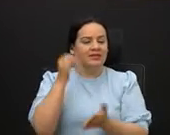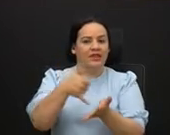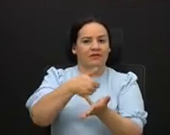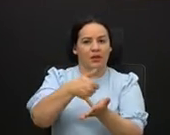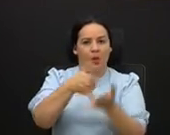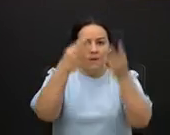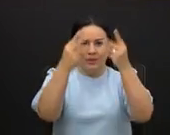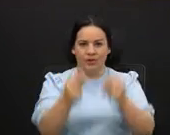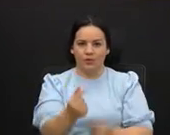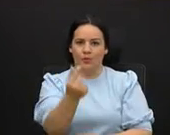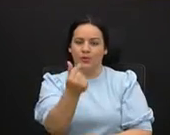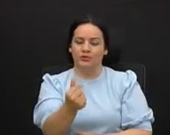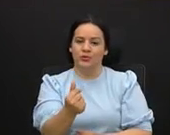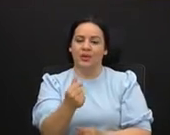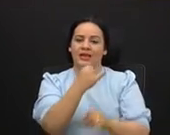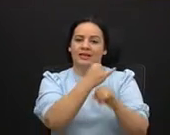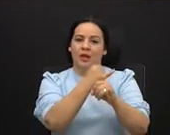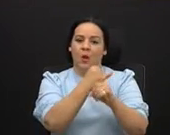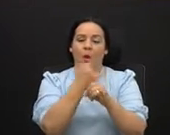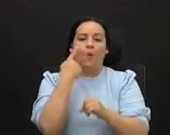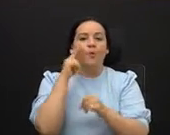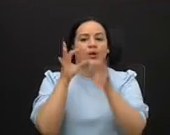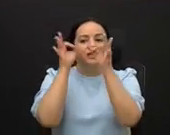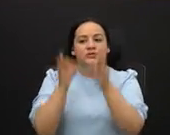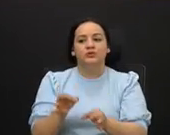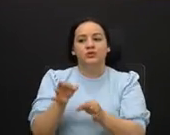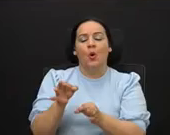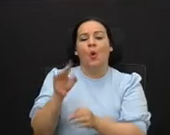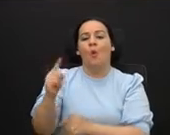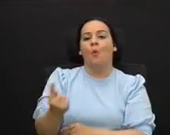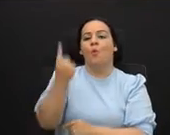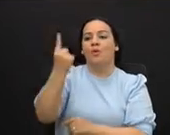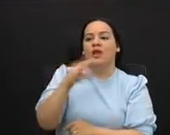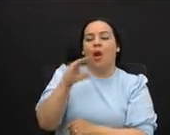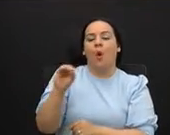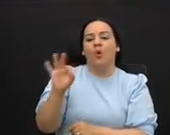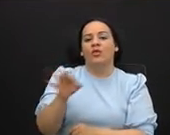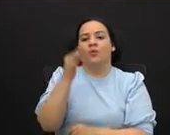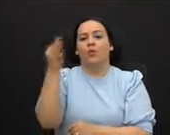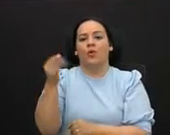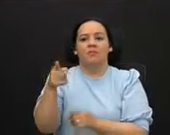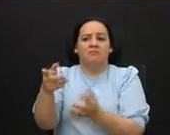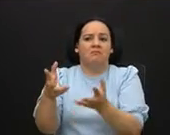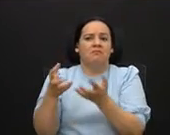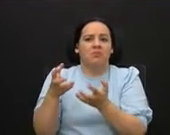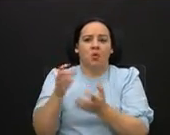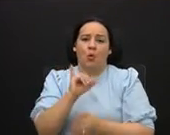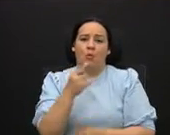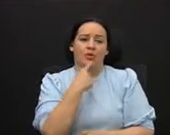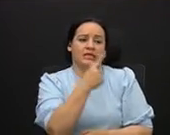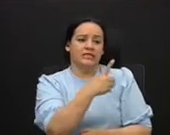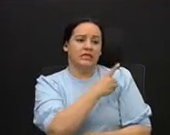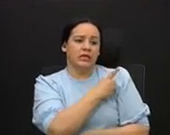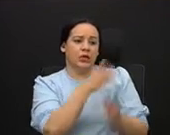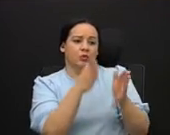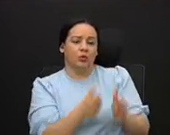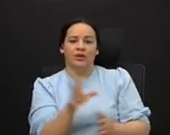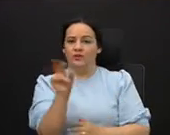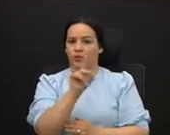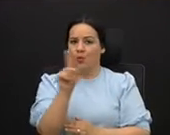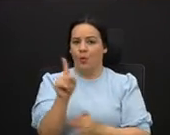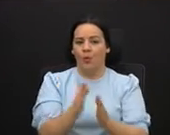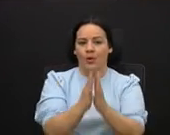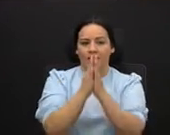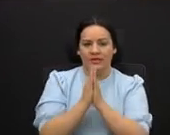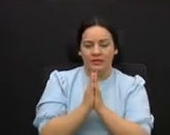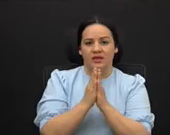de la institución por decisión unilateral o de manera antojadiza, como dicen los directores. Fue una